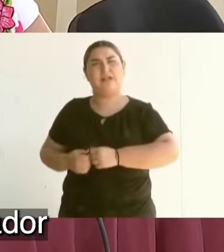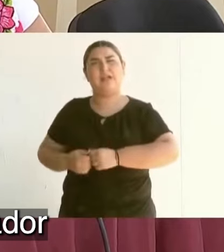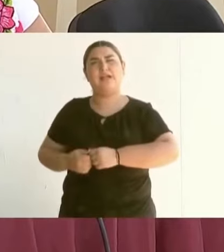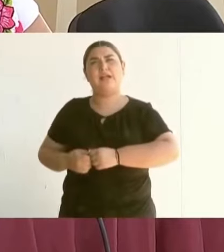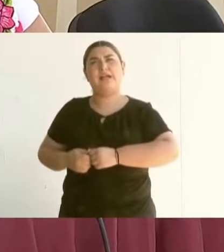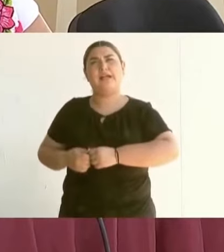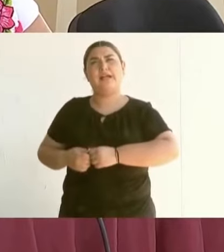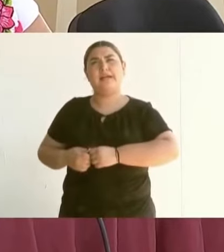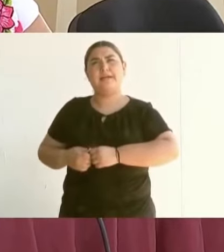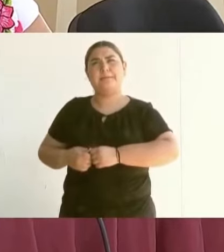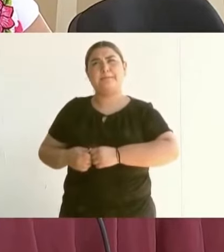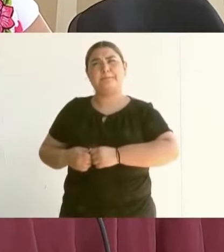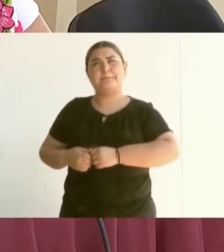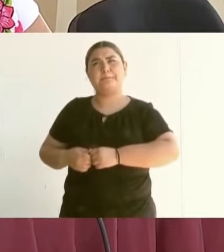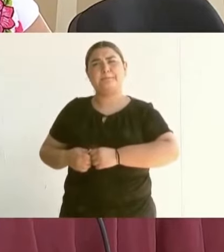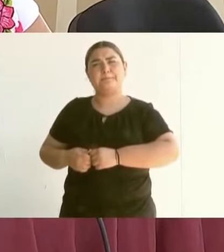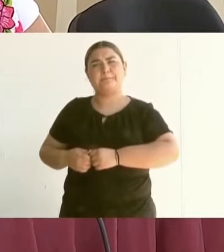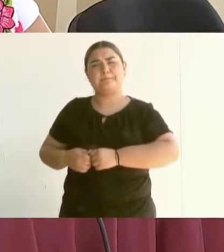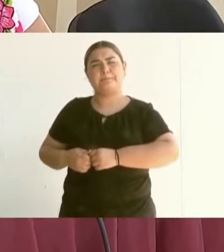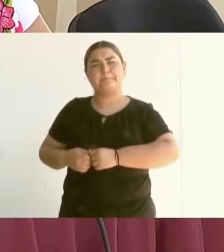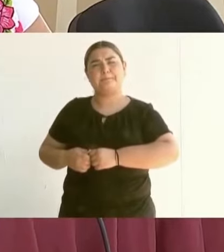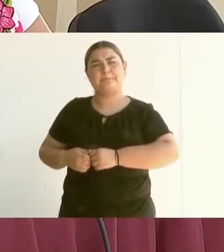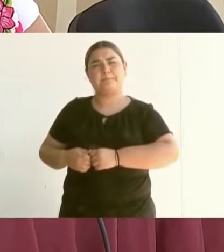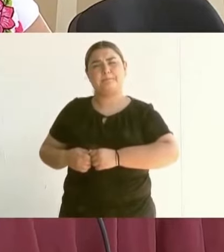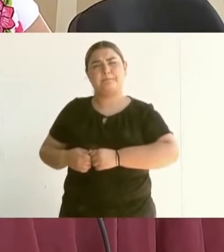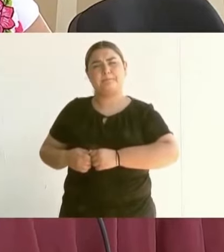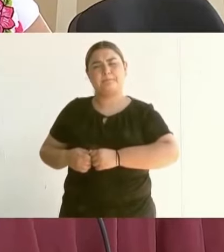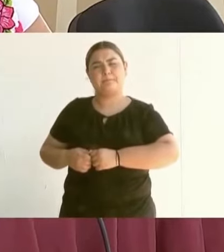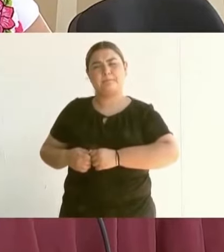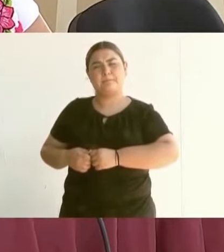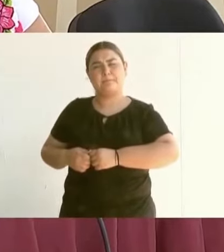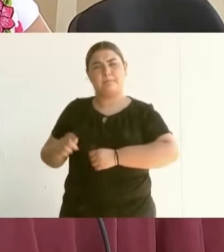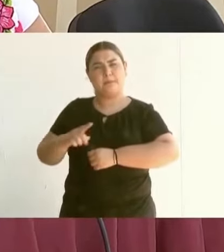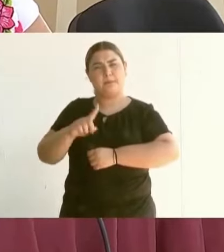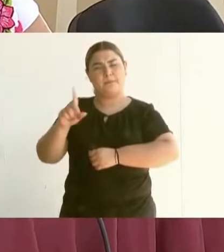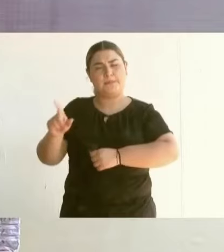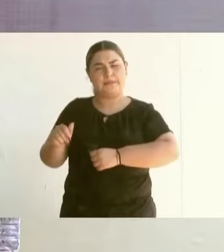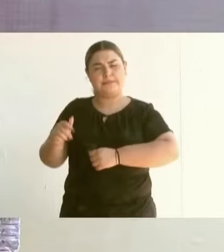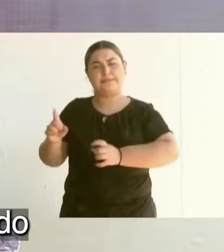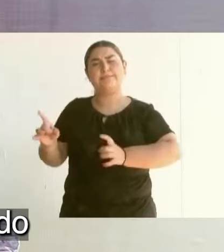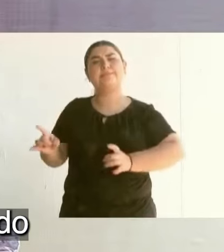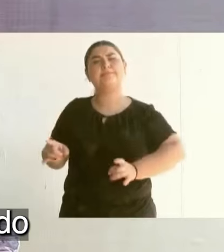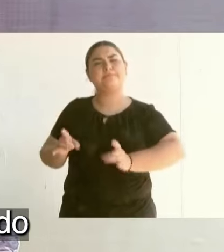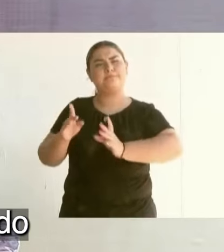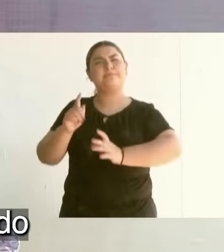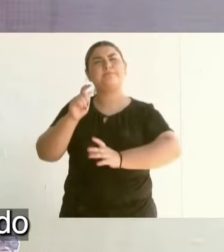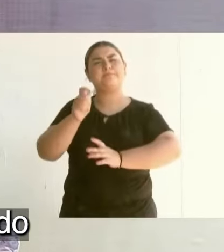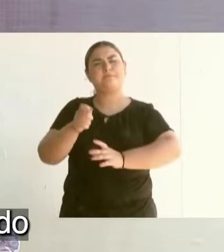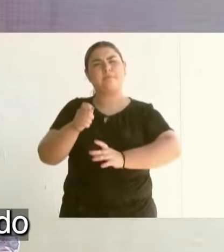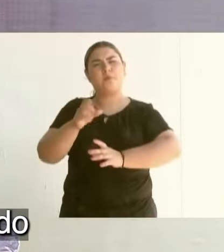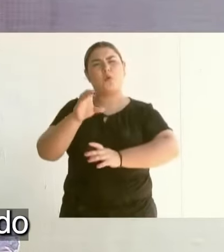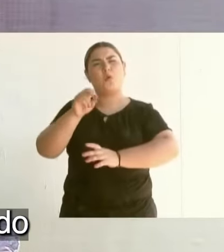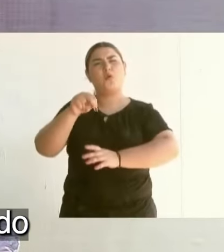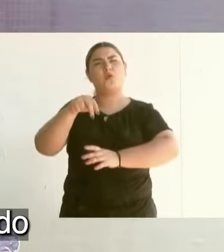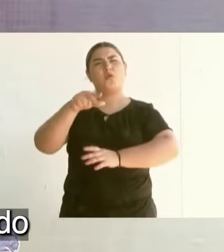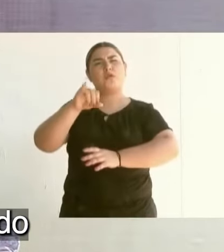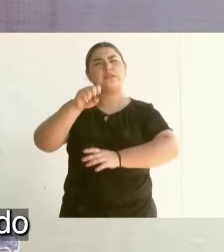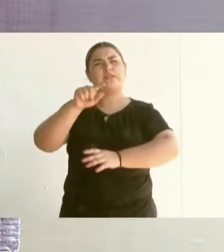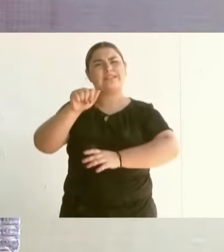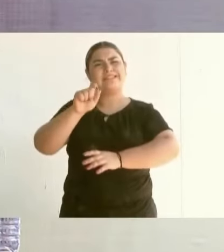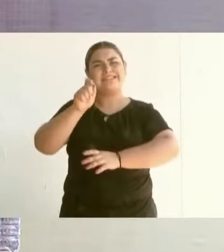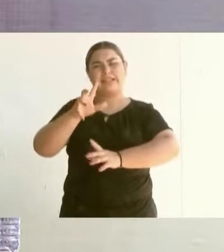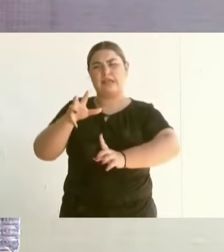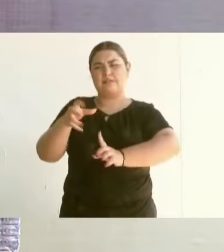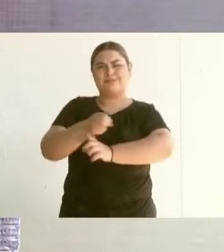López Obrador visitaron Sonora y Baja California. En Pitiquito, el presidente López Obrador mencionó que la doctora Sheinbaum